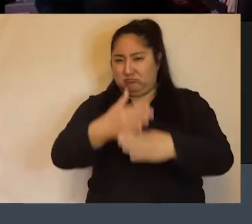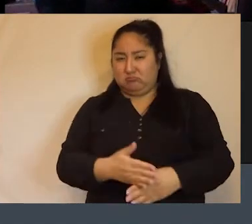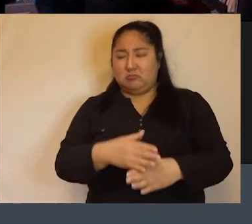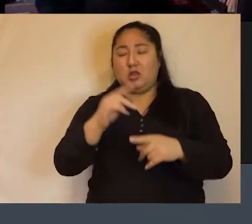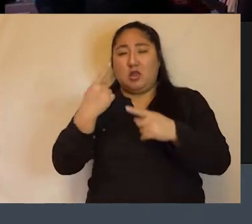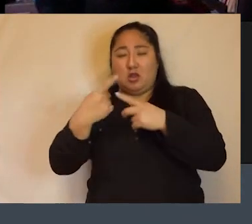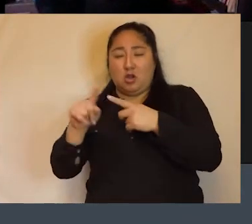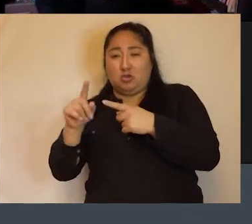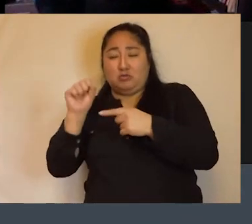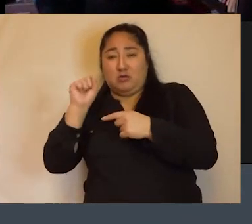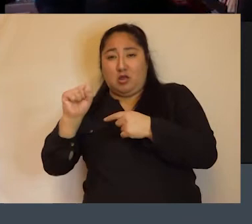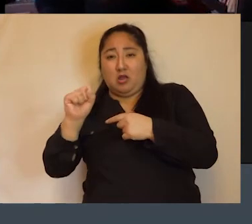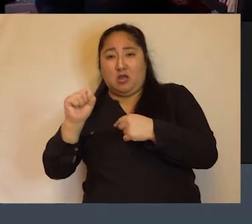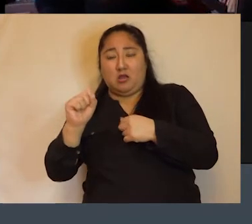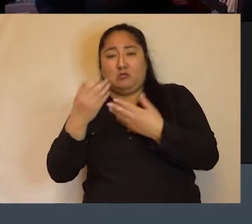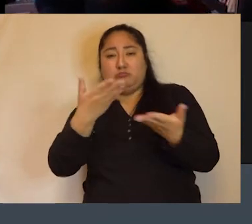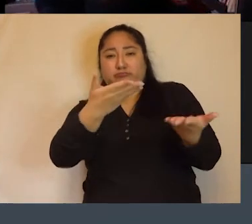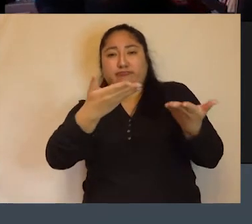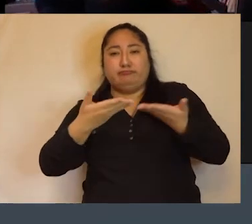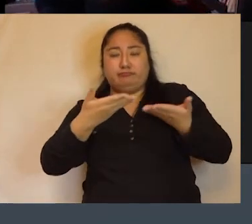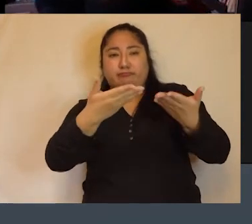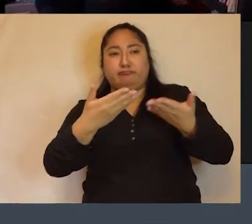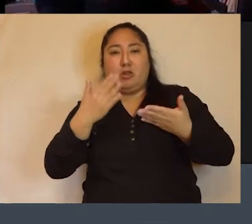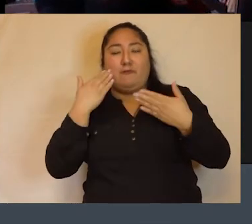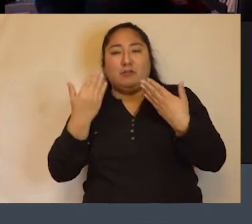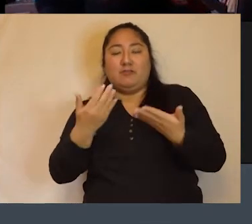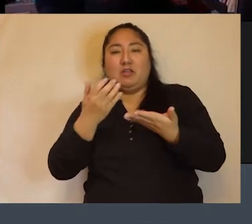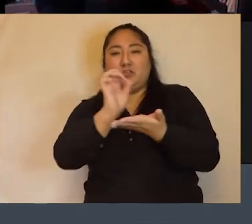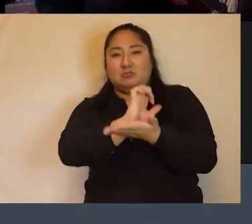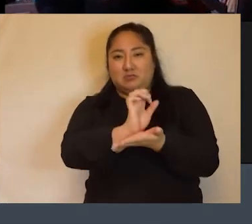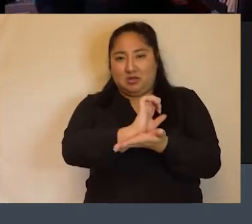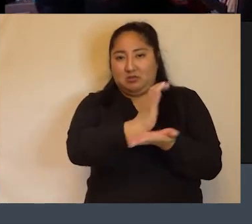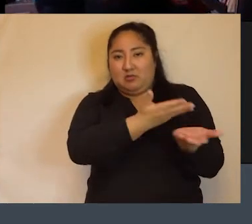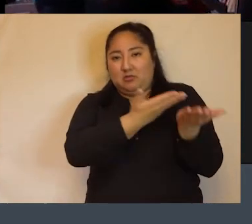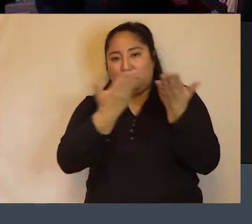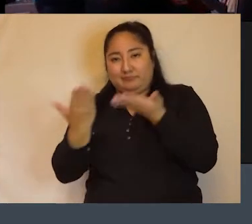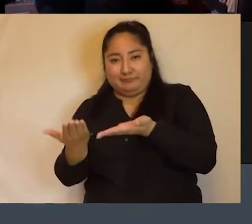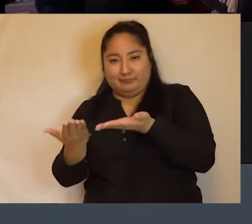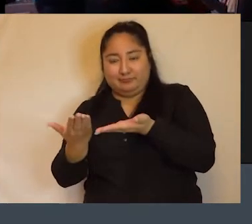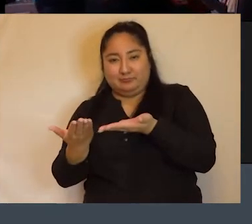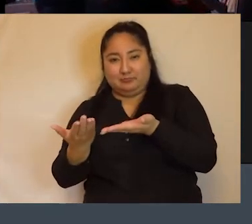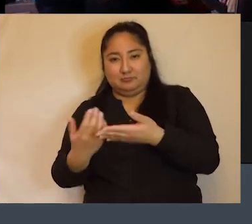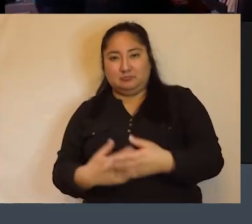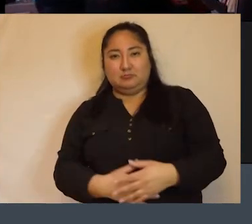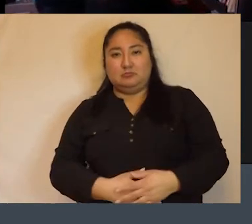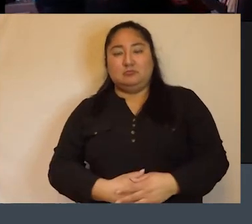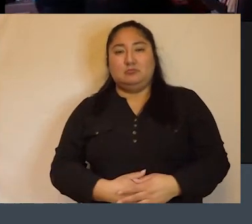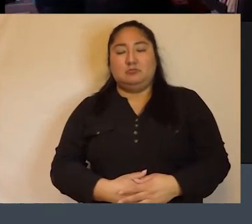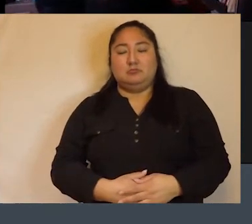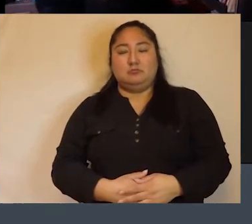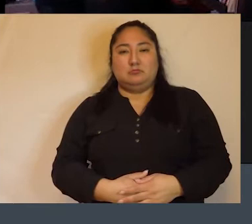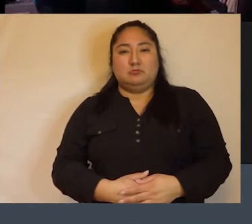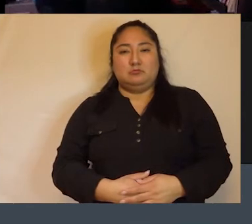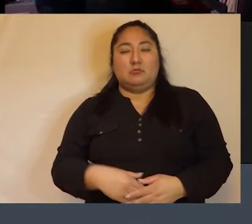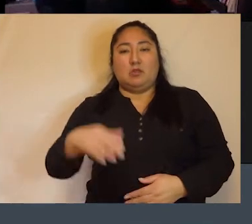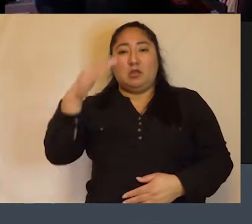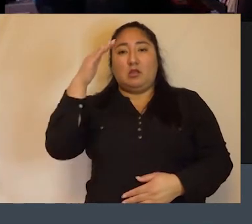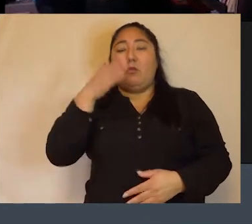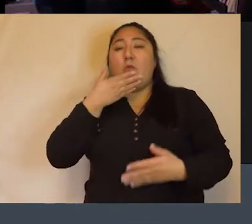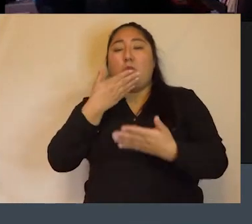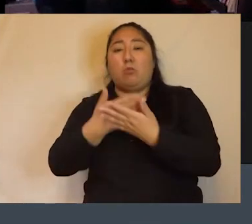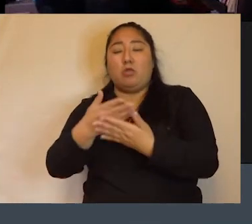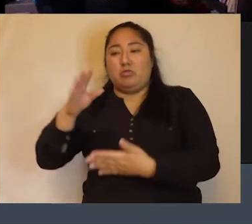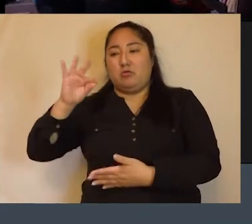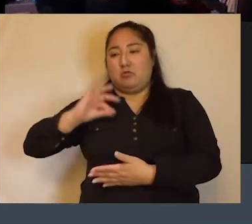año, y la letra A lo van a obtener por la bonificación fiscal que les va a otorgar el